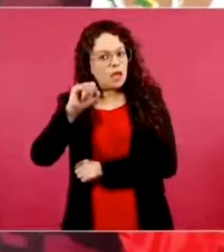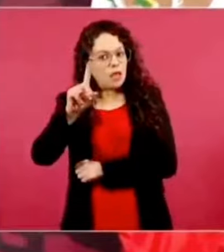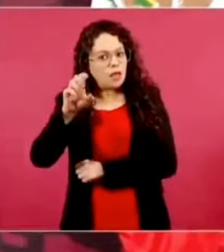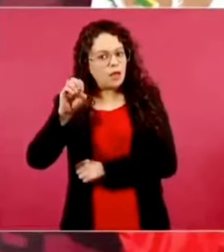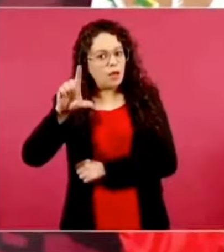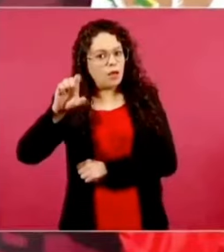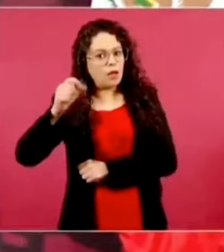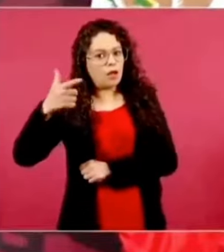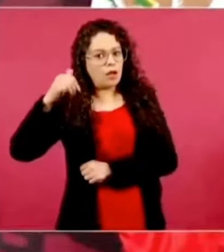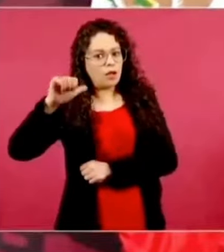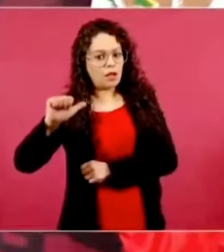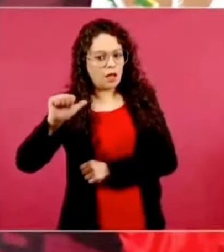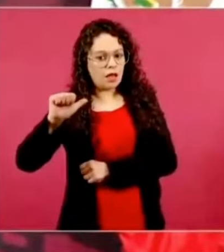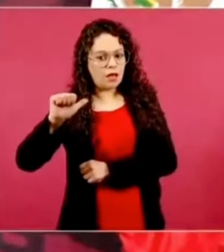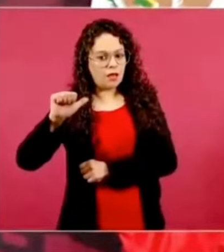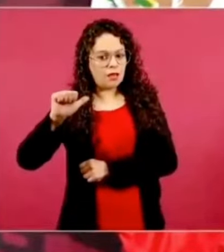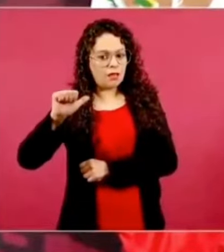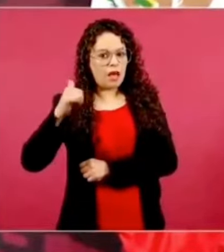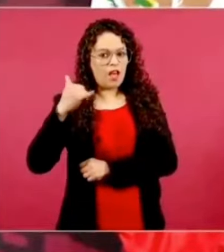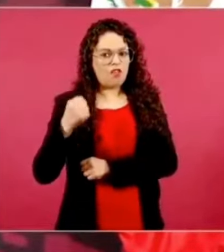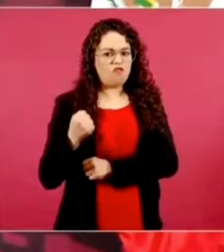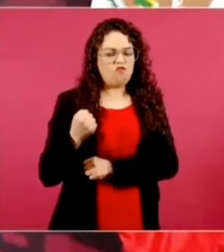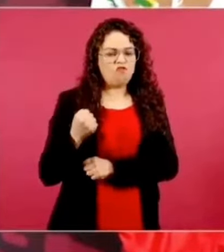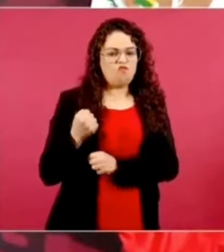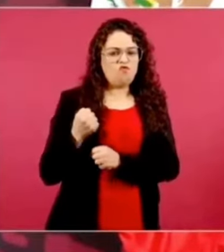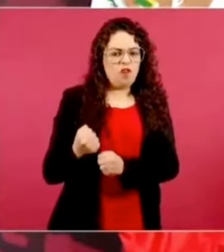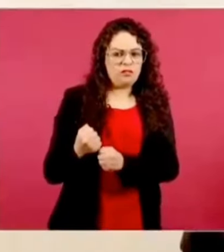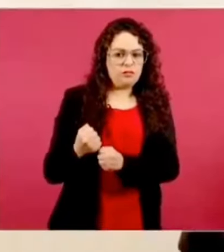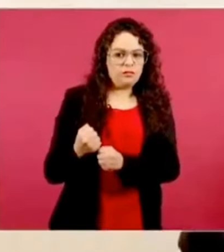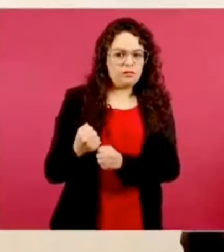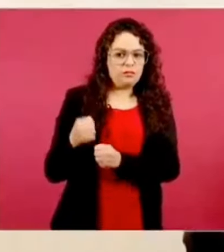y un aparato de fuerza,